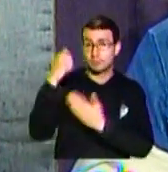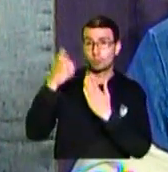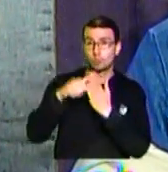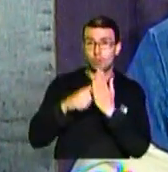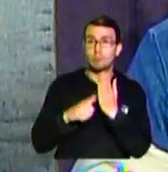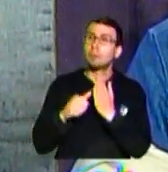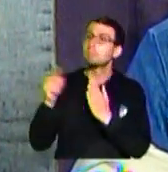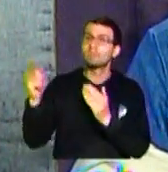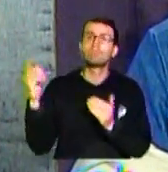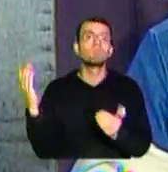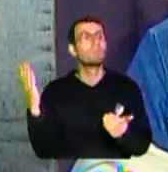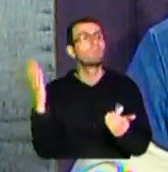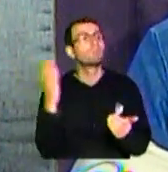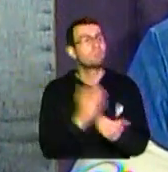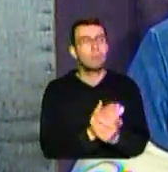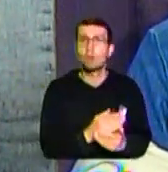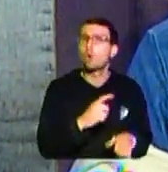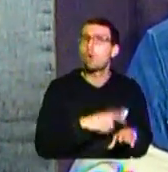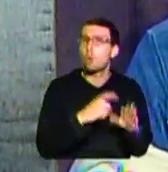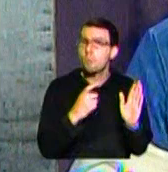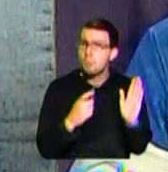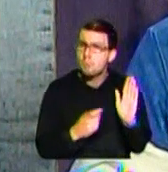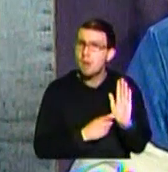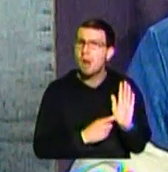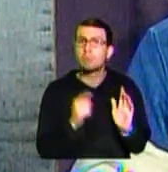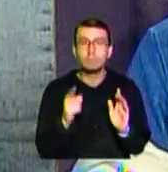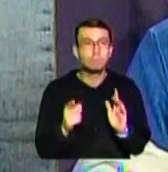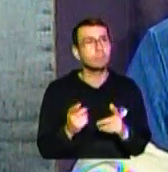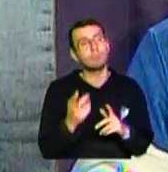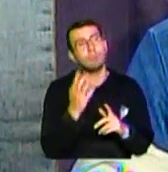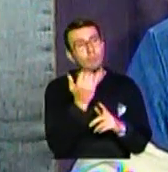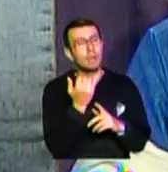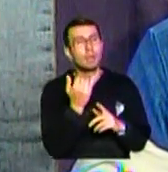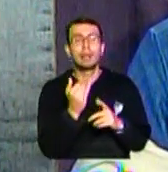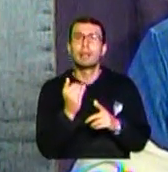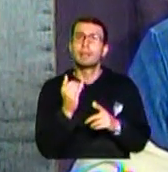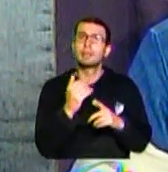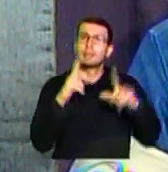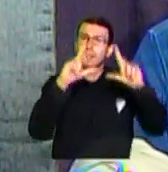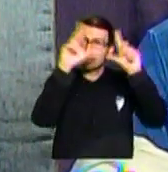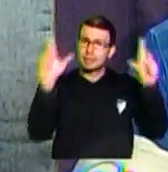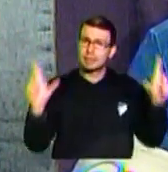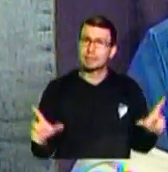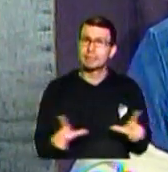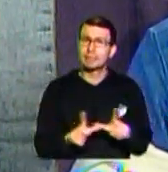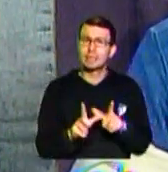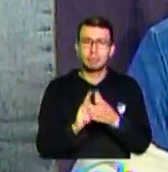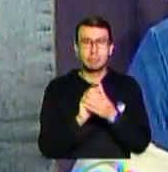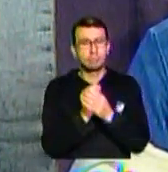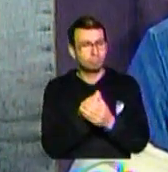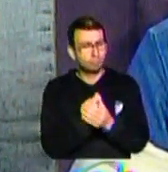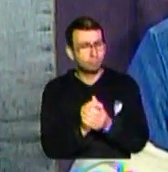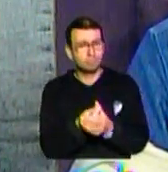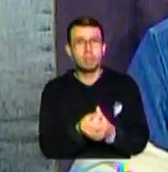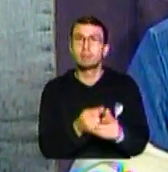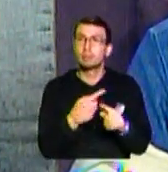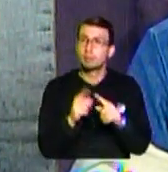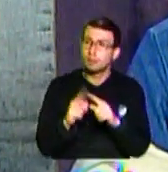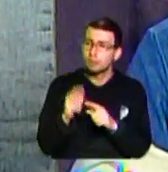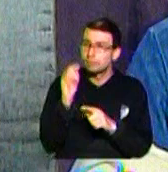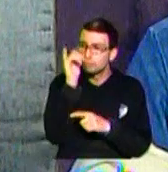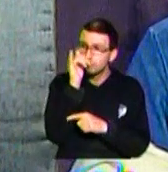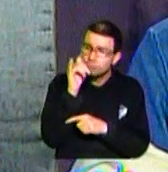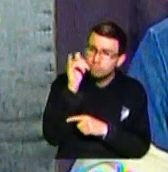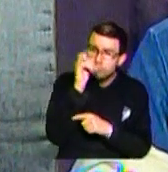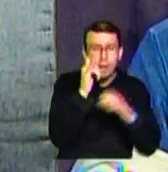a realizar el examen pues completo, su citología, su video colposcopia y su ecografía transvaginal. Tomamos la muestra para la